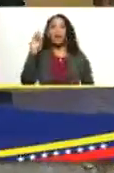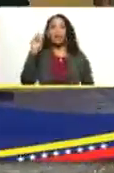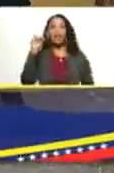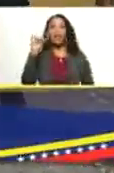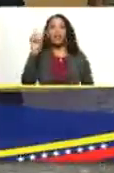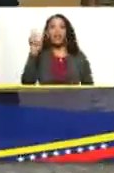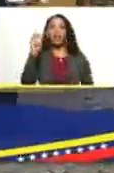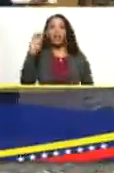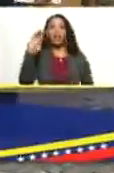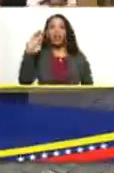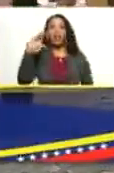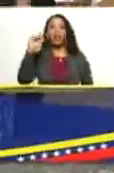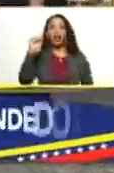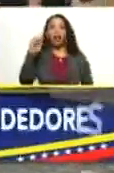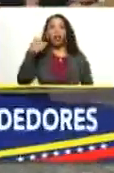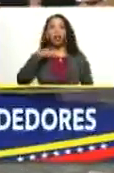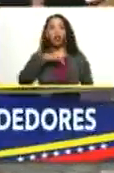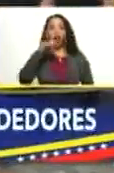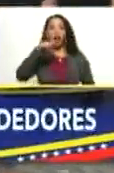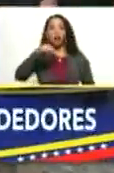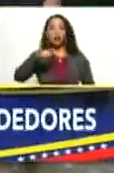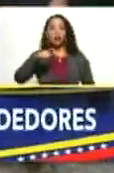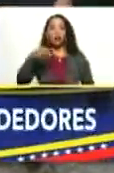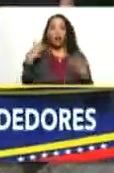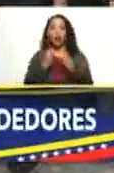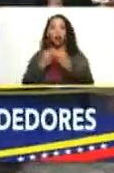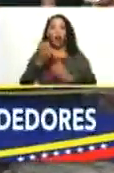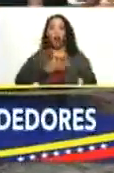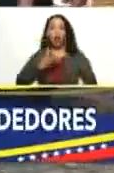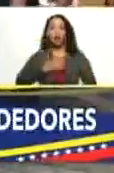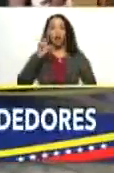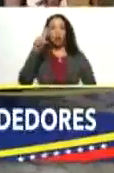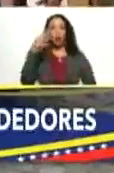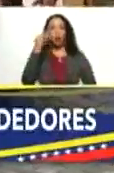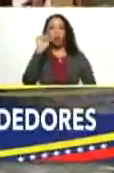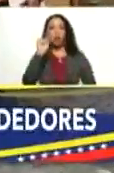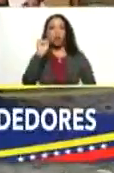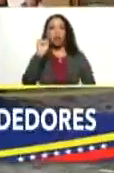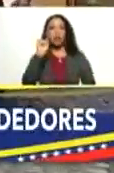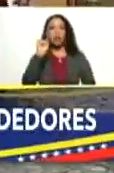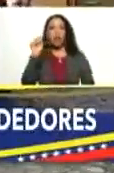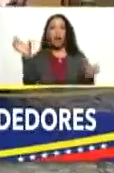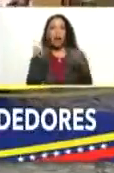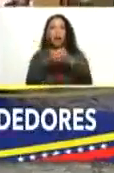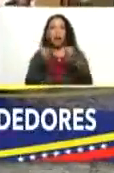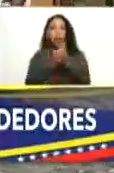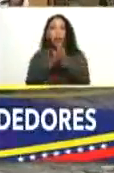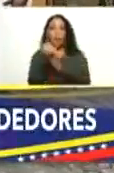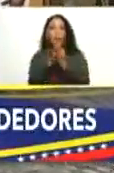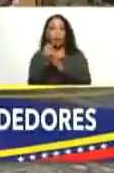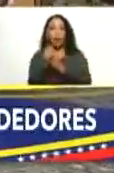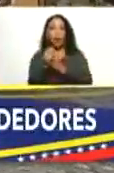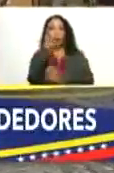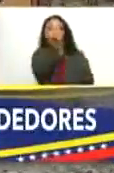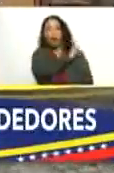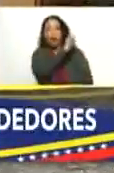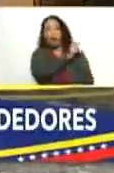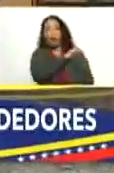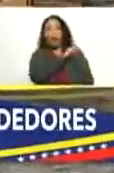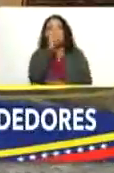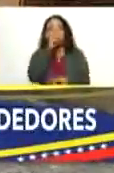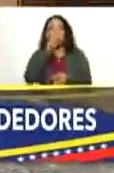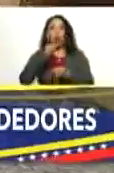de Capacho Nuevo. Aquí estoy con su alcalde Luis Mendoza, estoy con el equipo de emprendedores, con la gerente del Banco